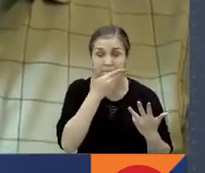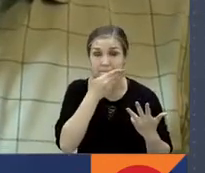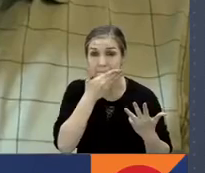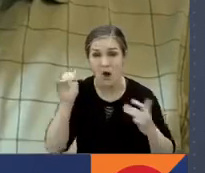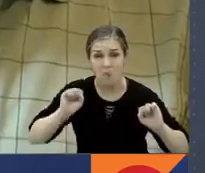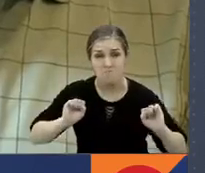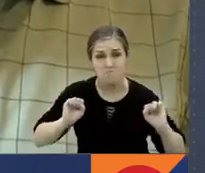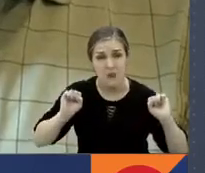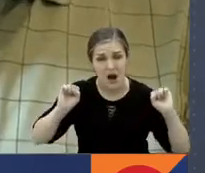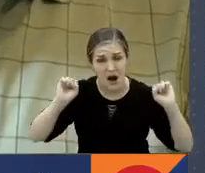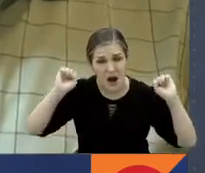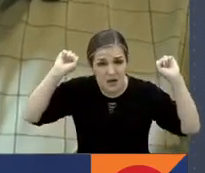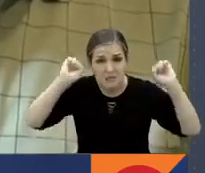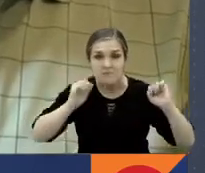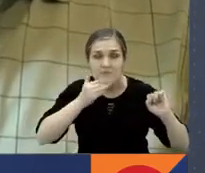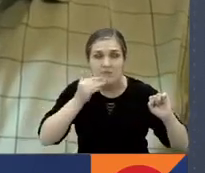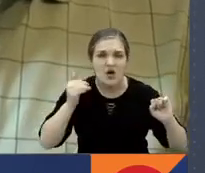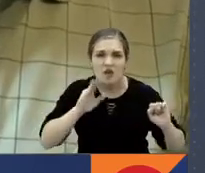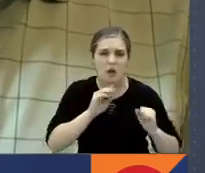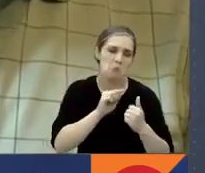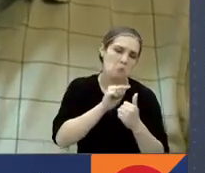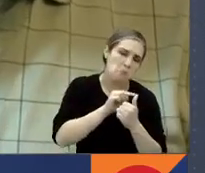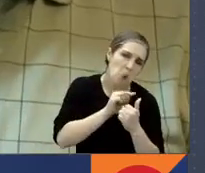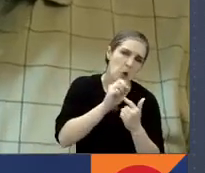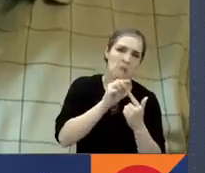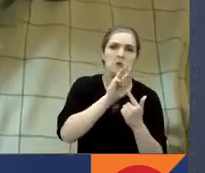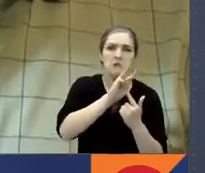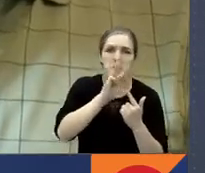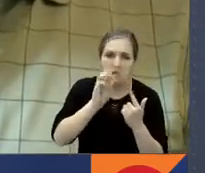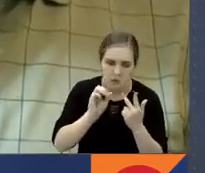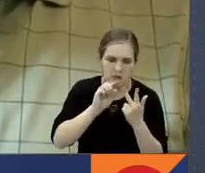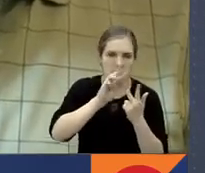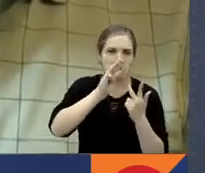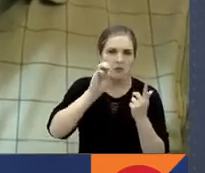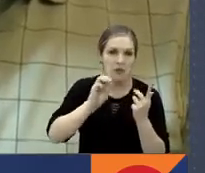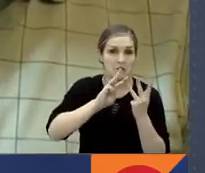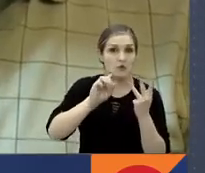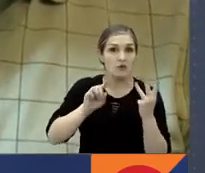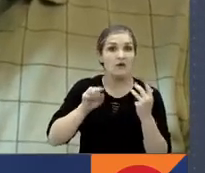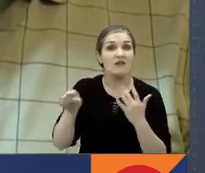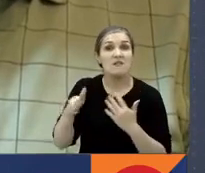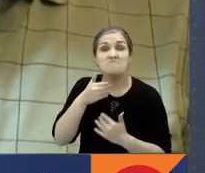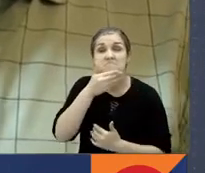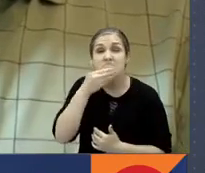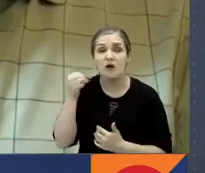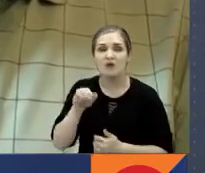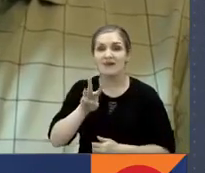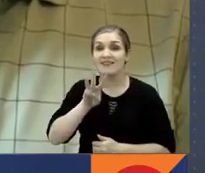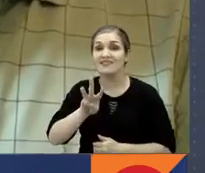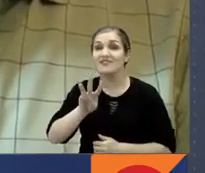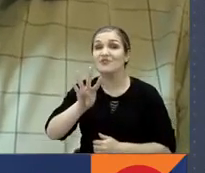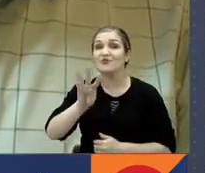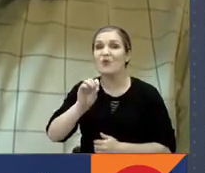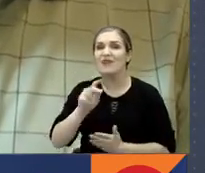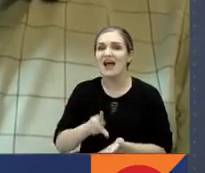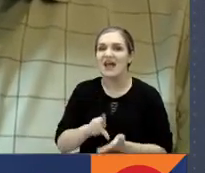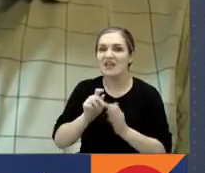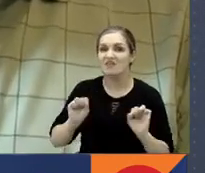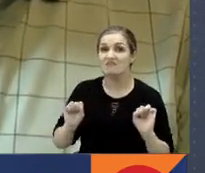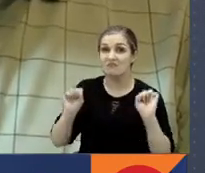registro en la lista de entrada lo tiene el colombiano Luis Javier Mosquera con 340 kilogramos.